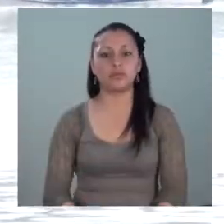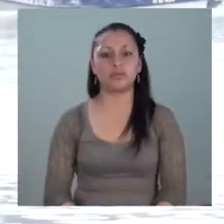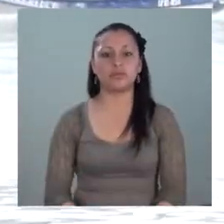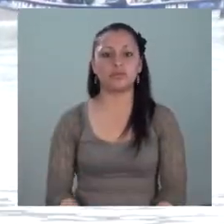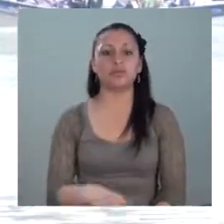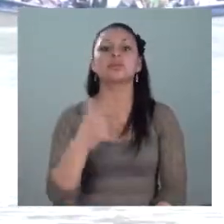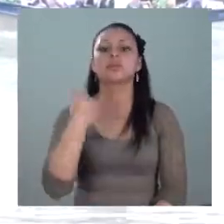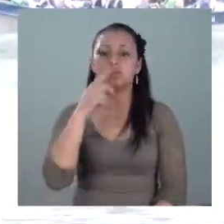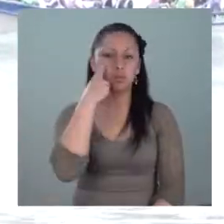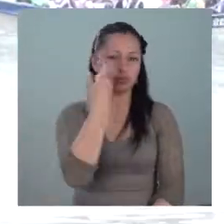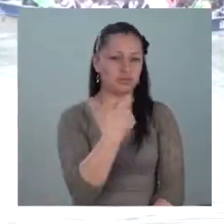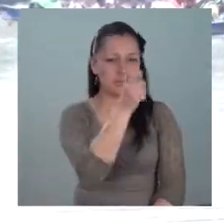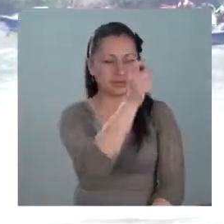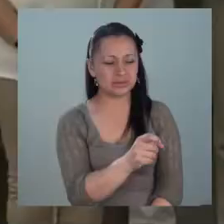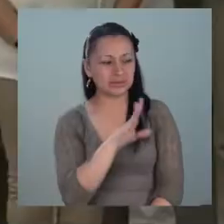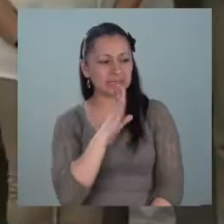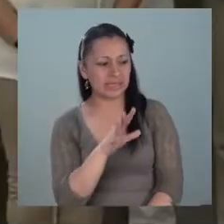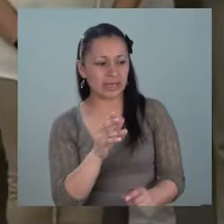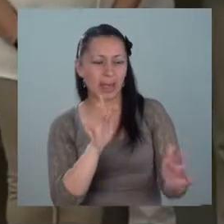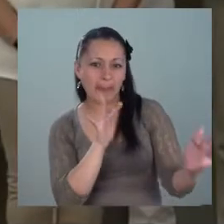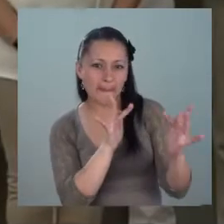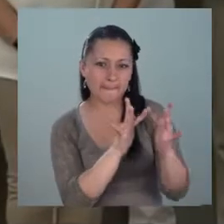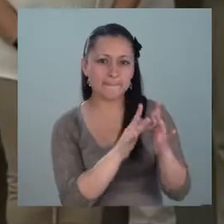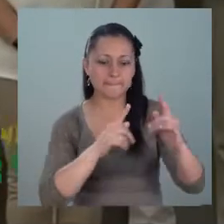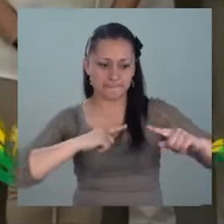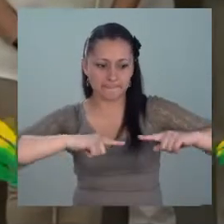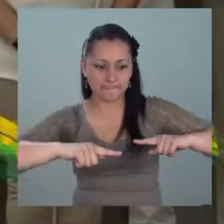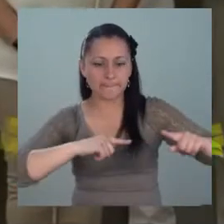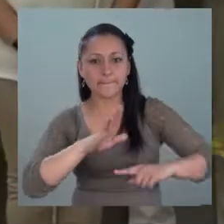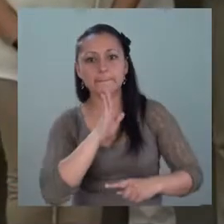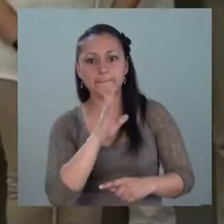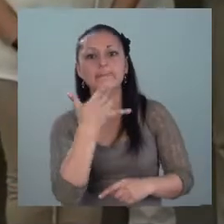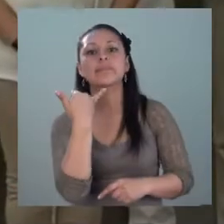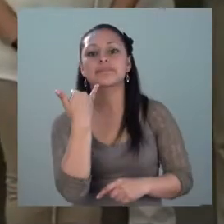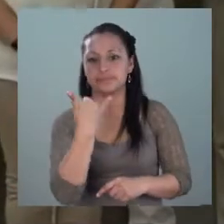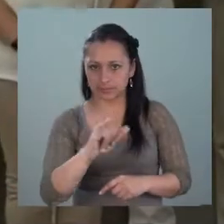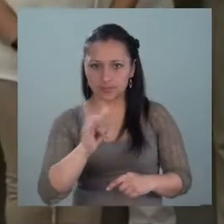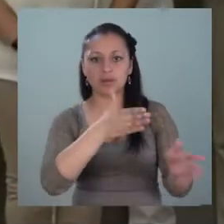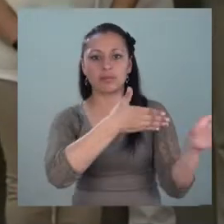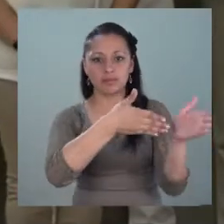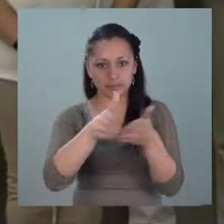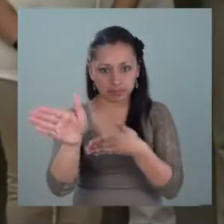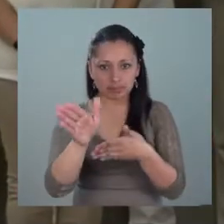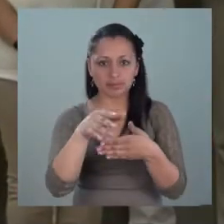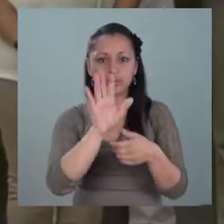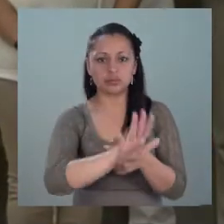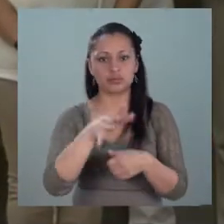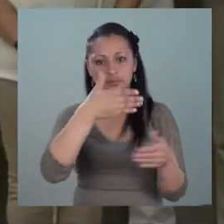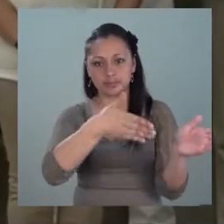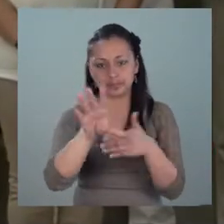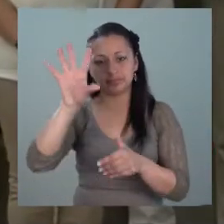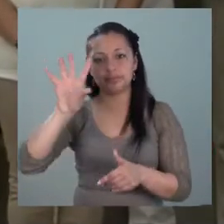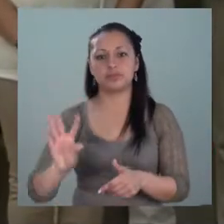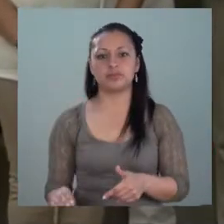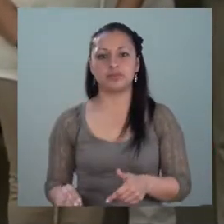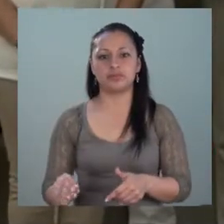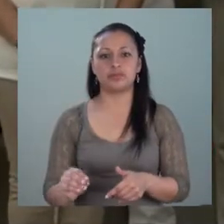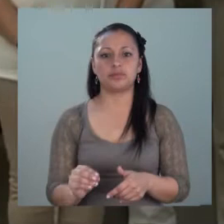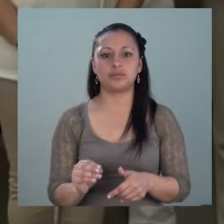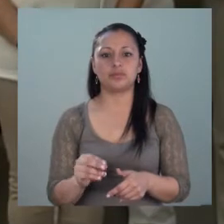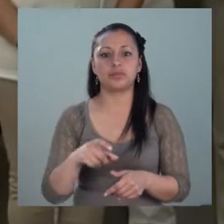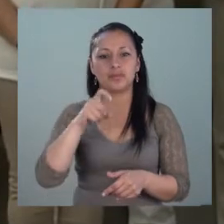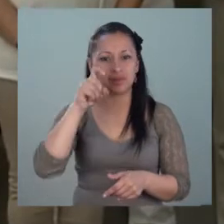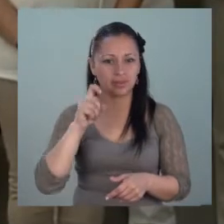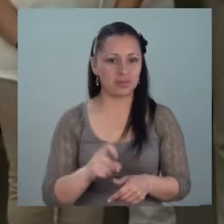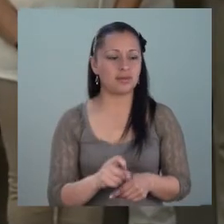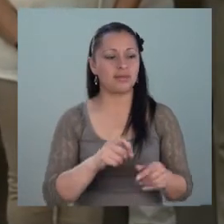Hemos buscado la persona ideal para coordinar este plan, el Plan Pacífico,